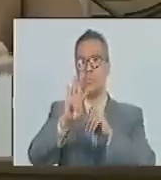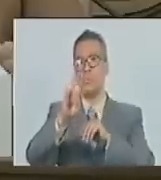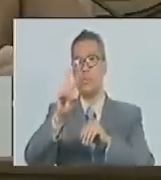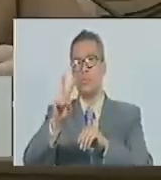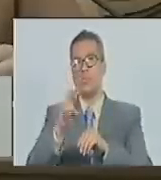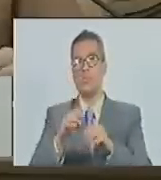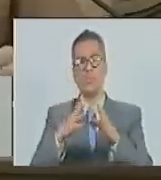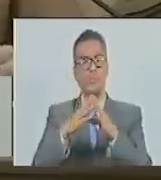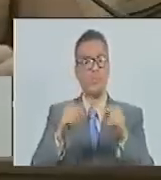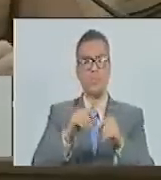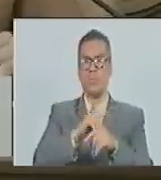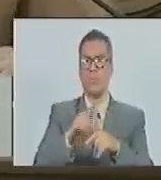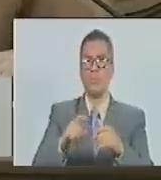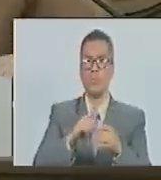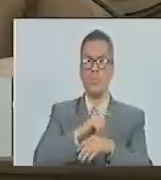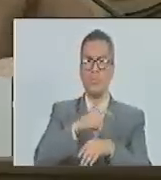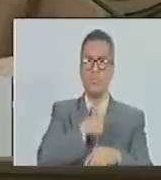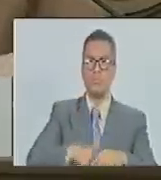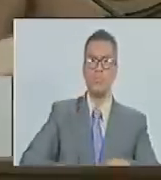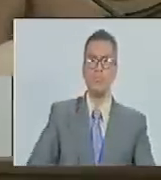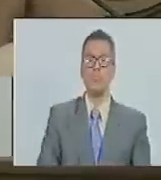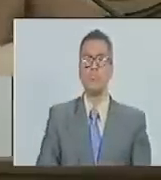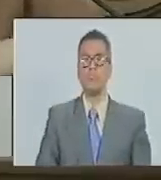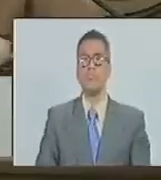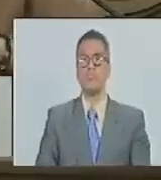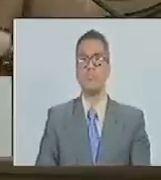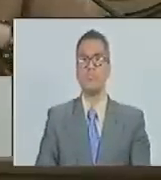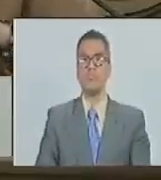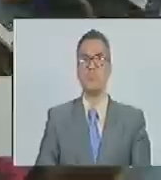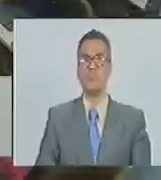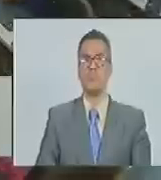4774242. Es todo, ciudadano presidente.